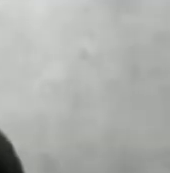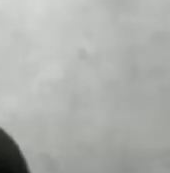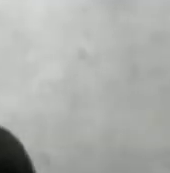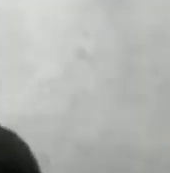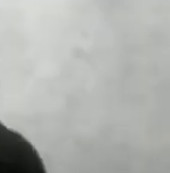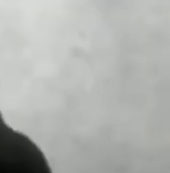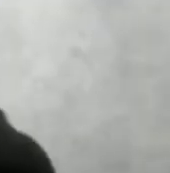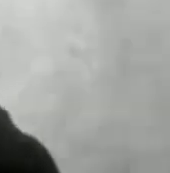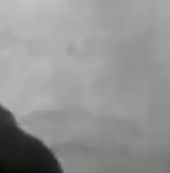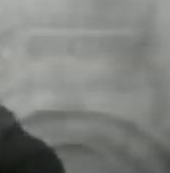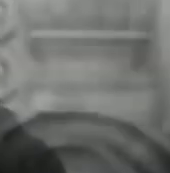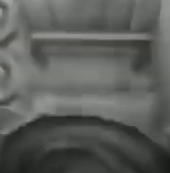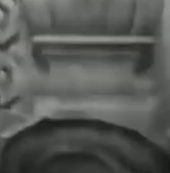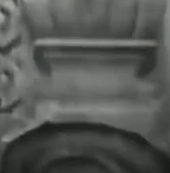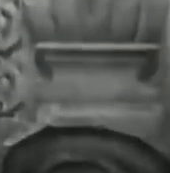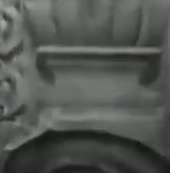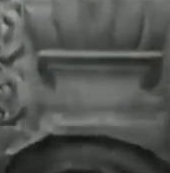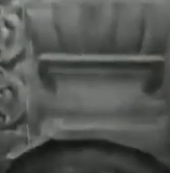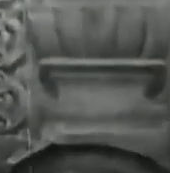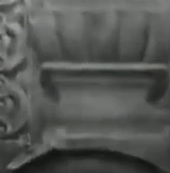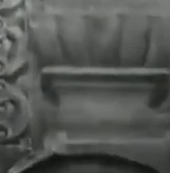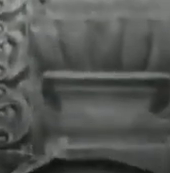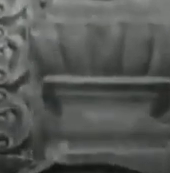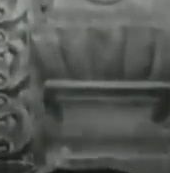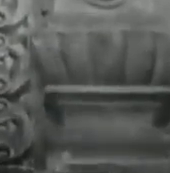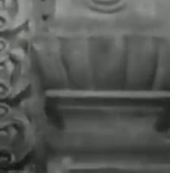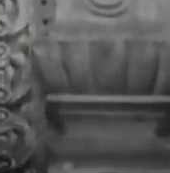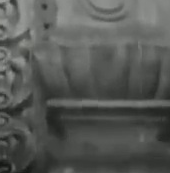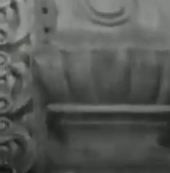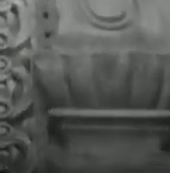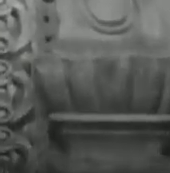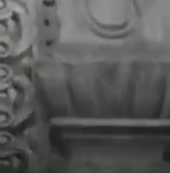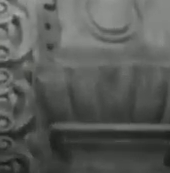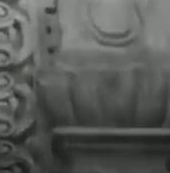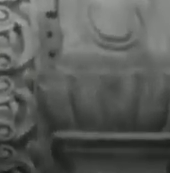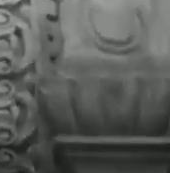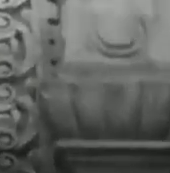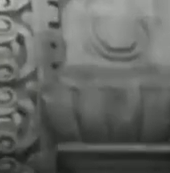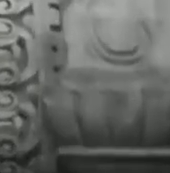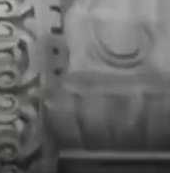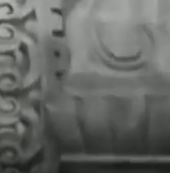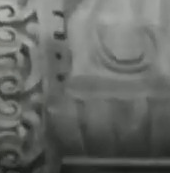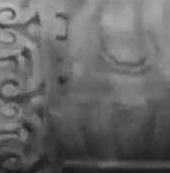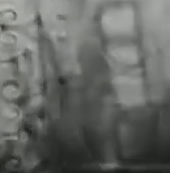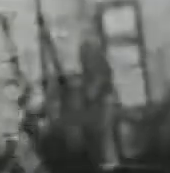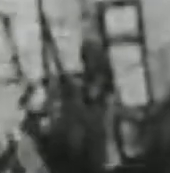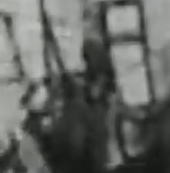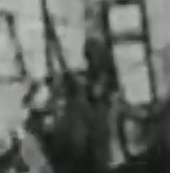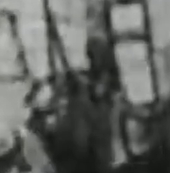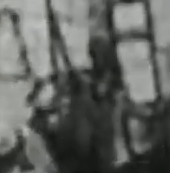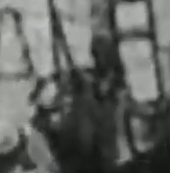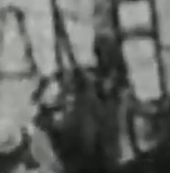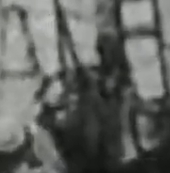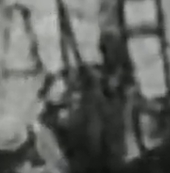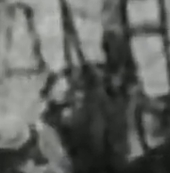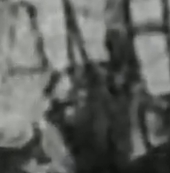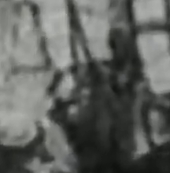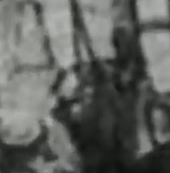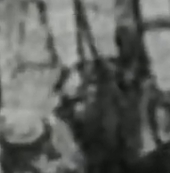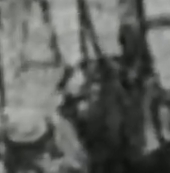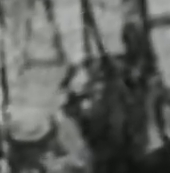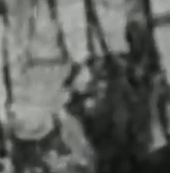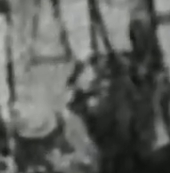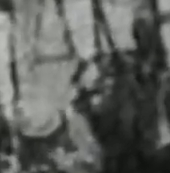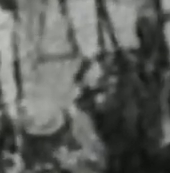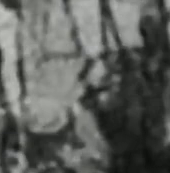trasladada a la Ciudad de México y colocada sobre el balcón central del Palacio Nacional. Desde entonces, es tradición que el presidente en